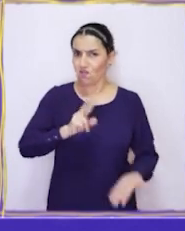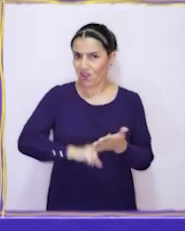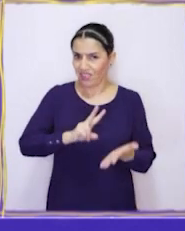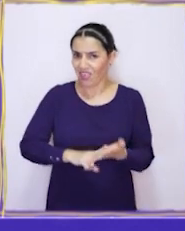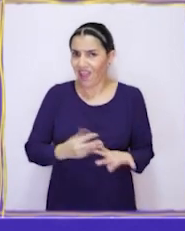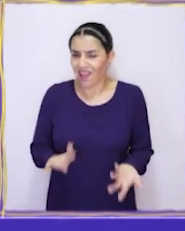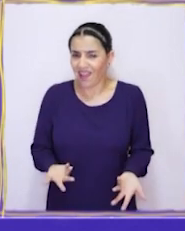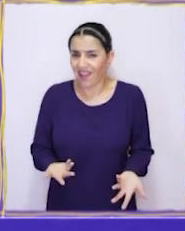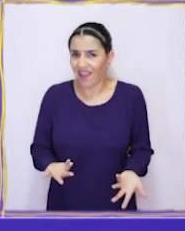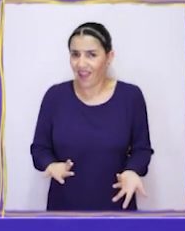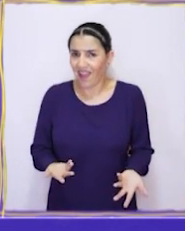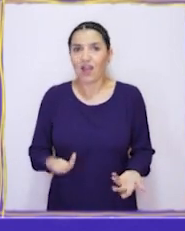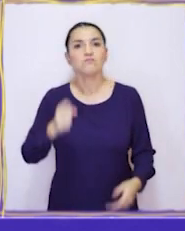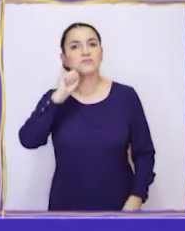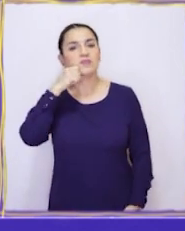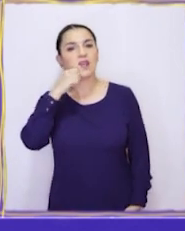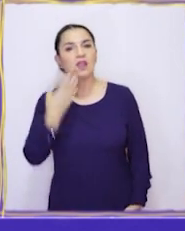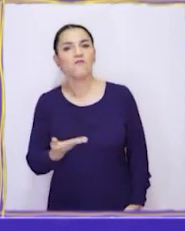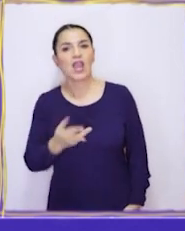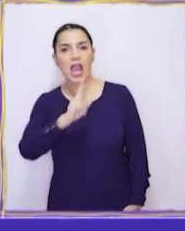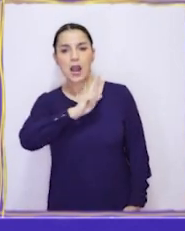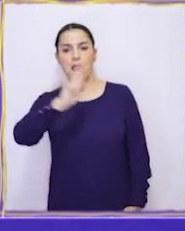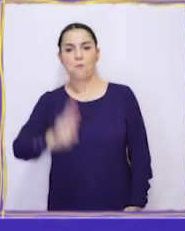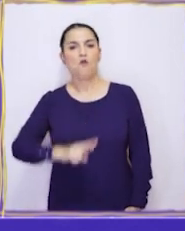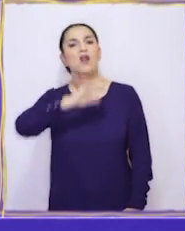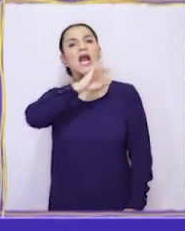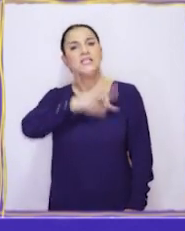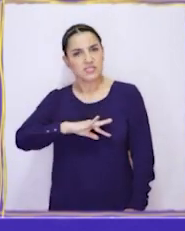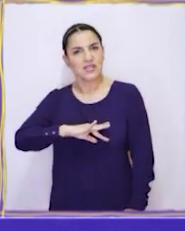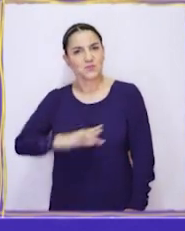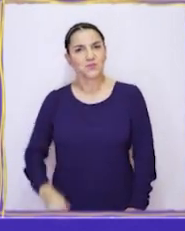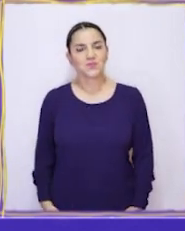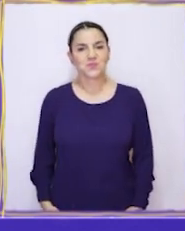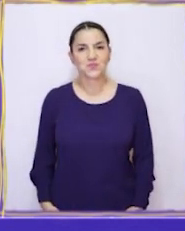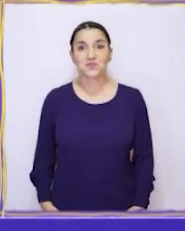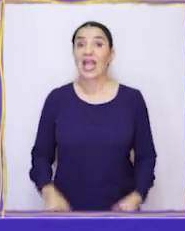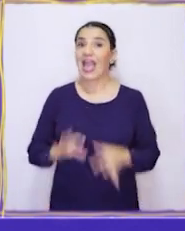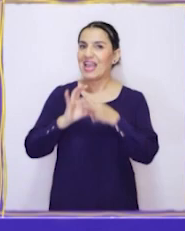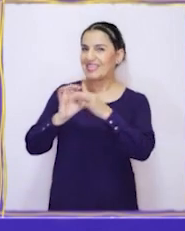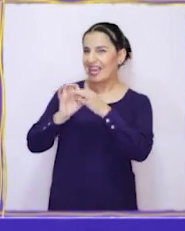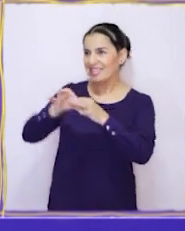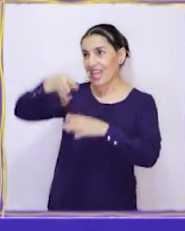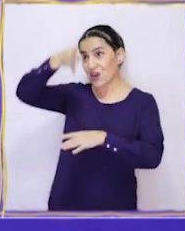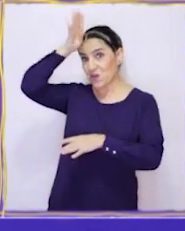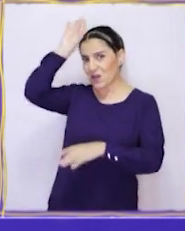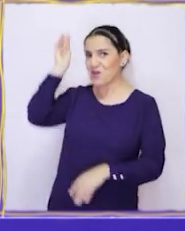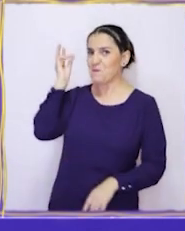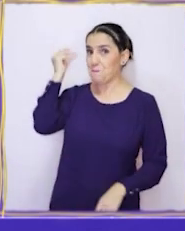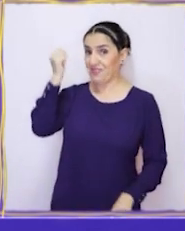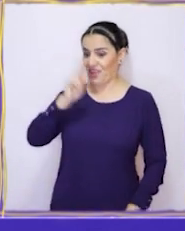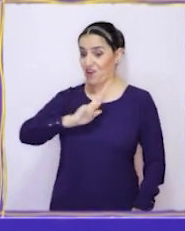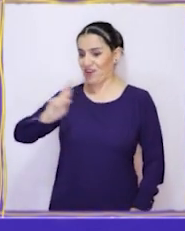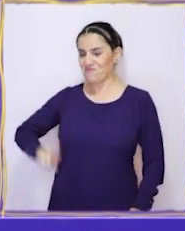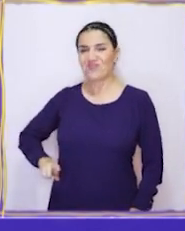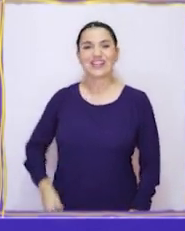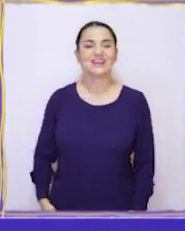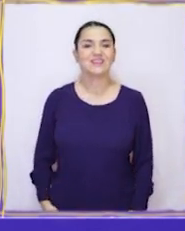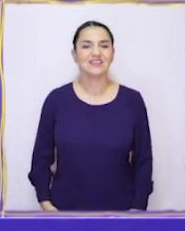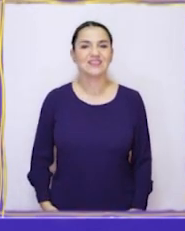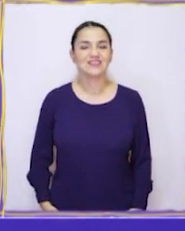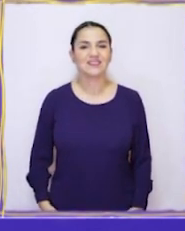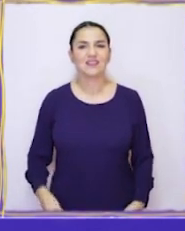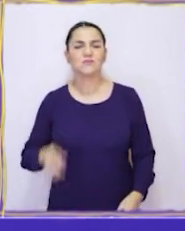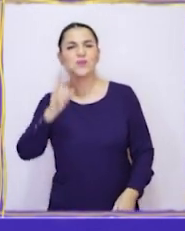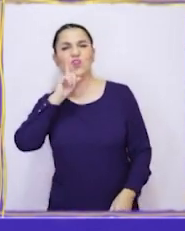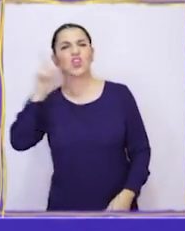¡Claro que sí! Le llamamos República de Chile. Gracias a los romanos que inventaron este concepto.